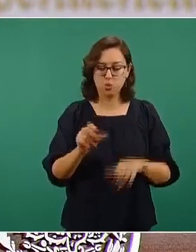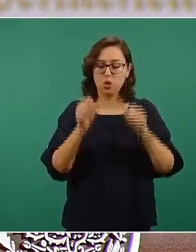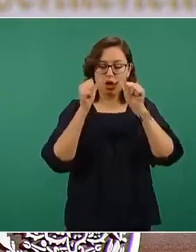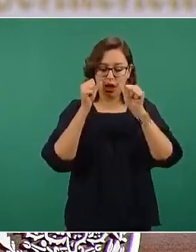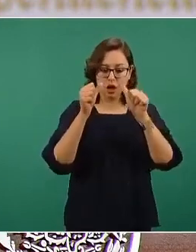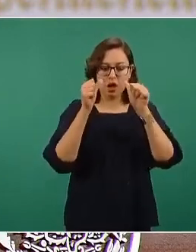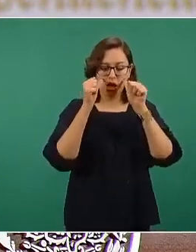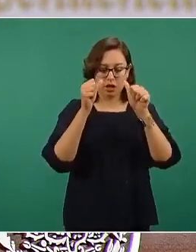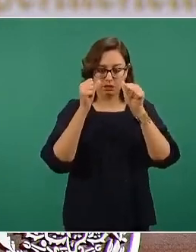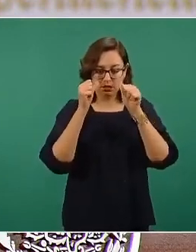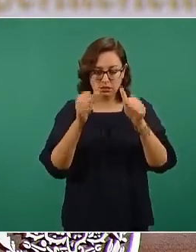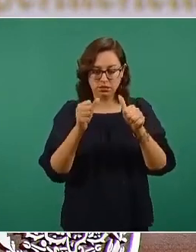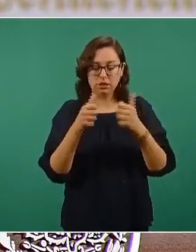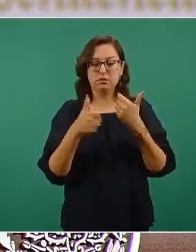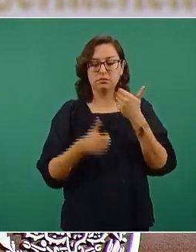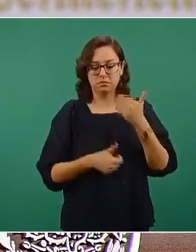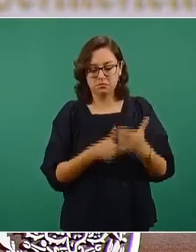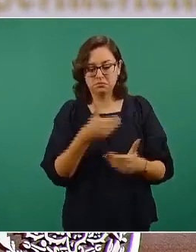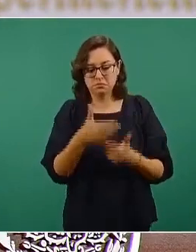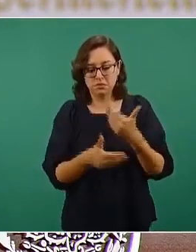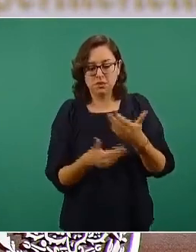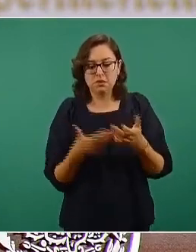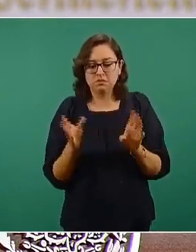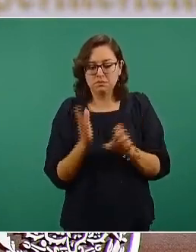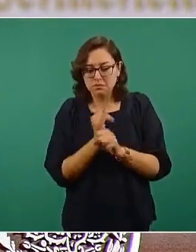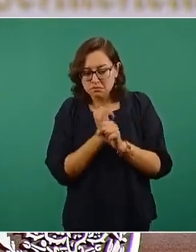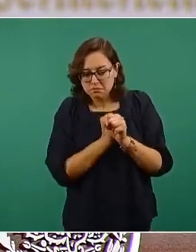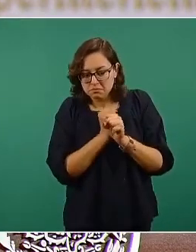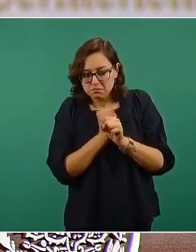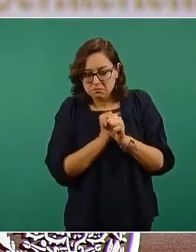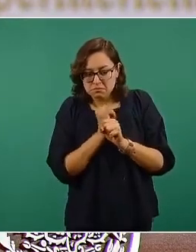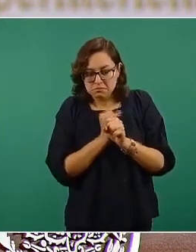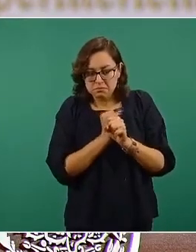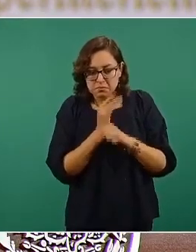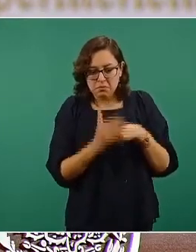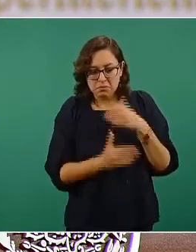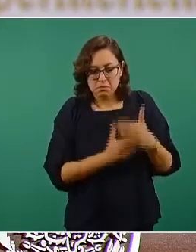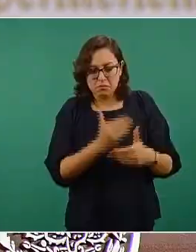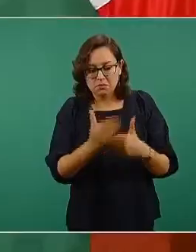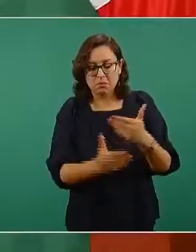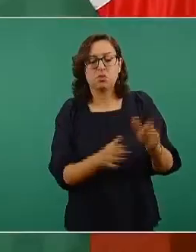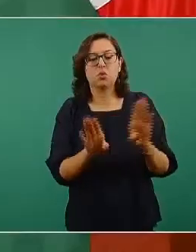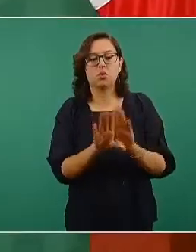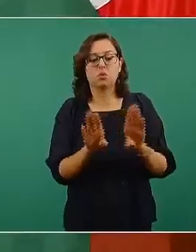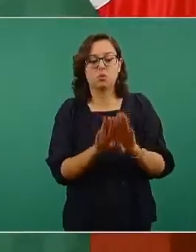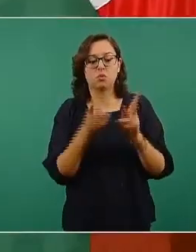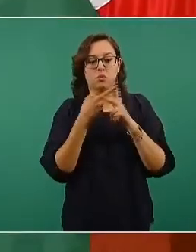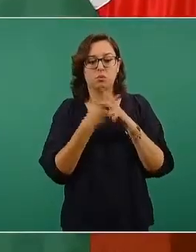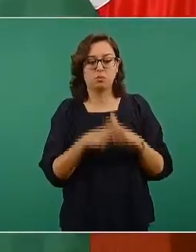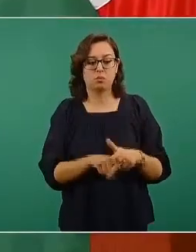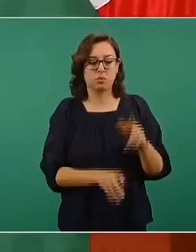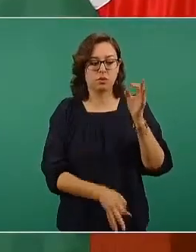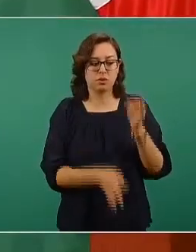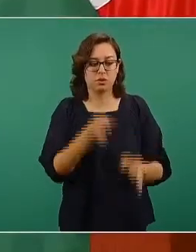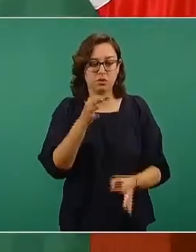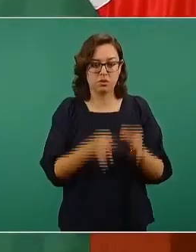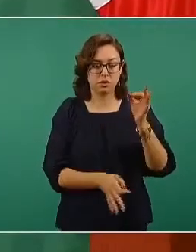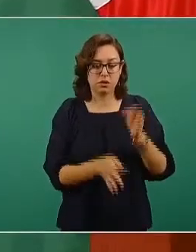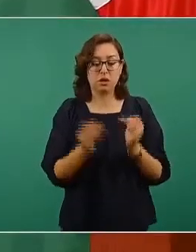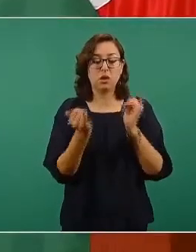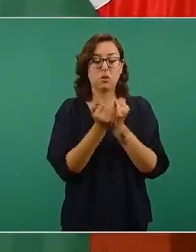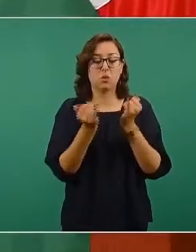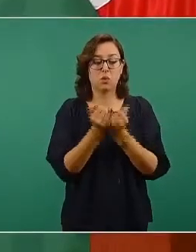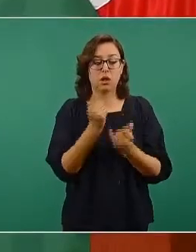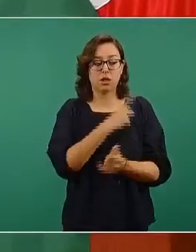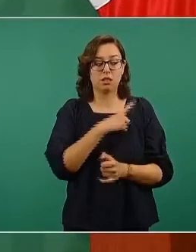precisamente en el tema del las investigaciones y del proceso penal que ya se ha instaurado, y también comentarles que estos